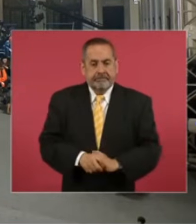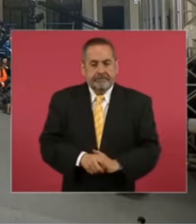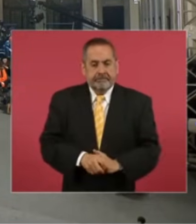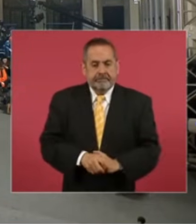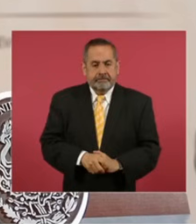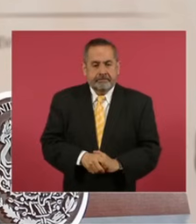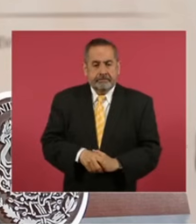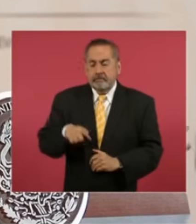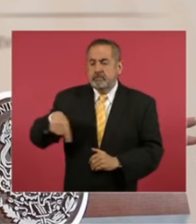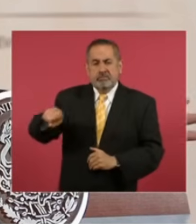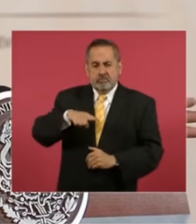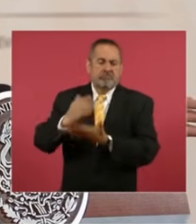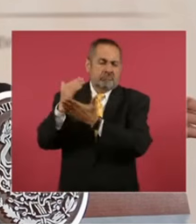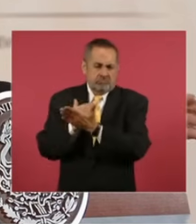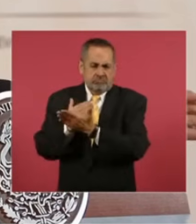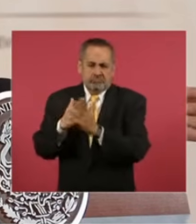con menor